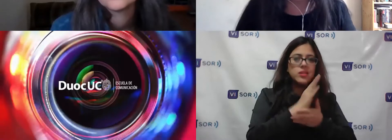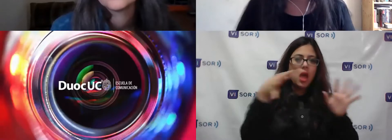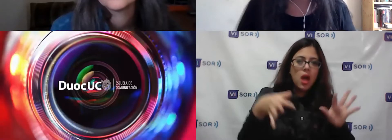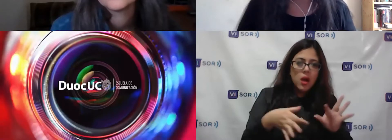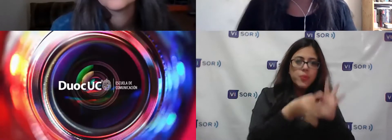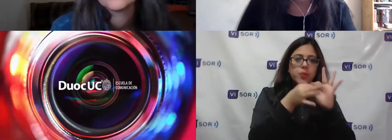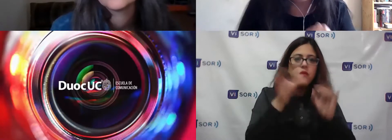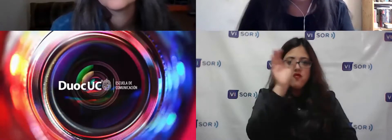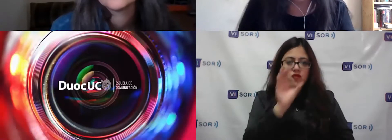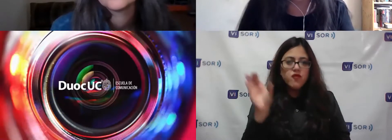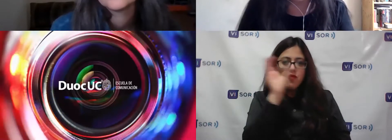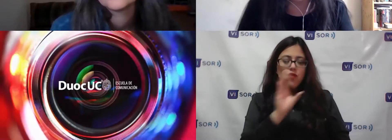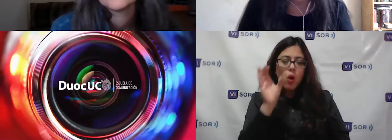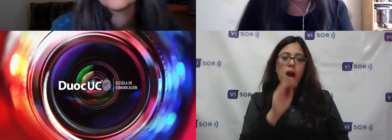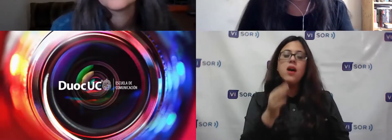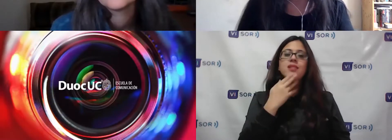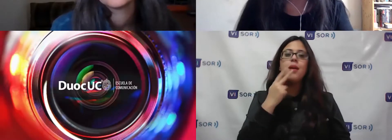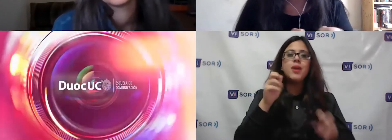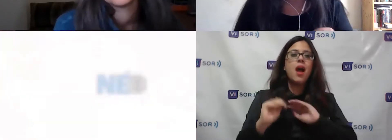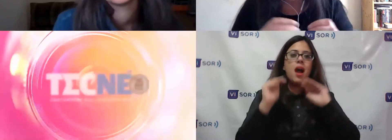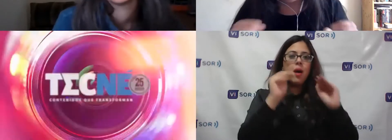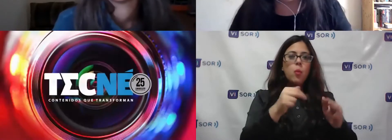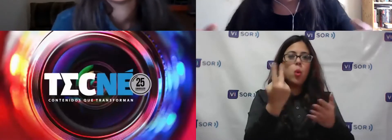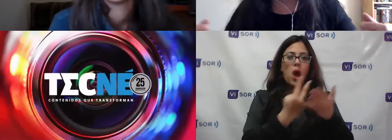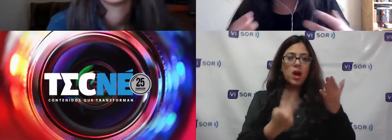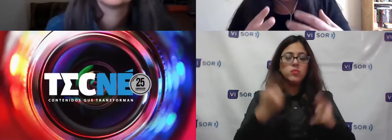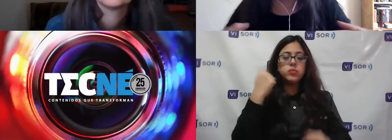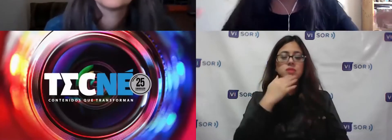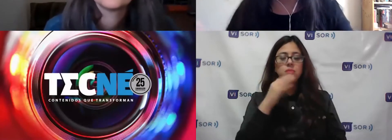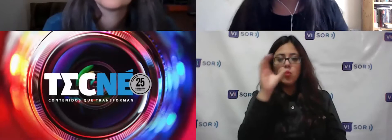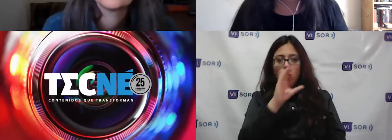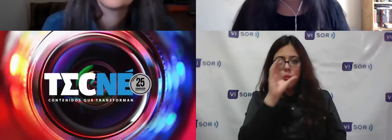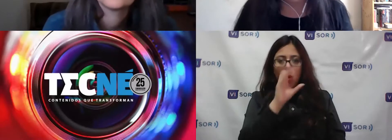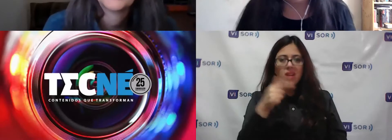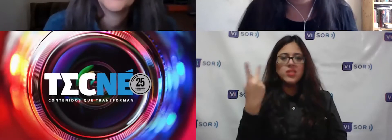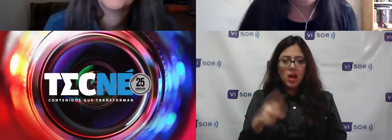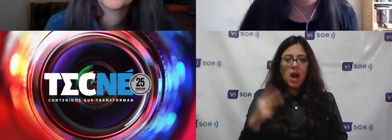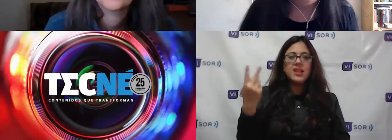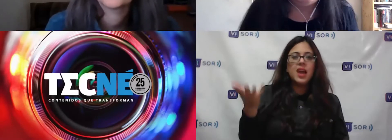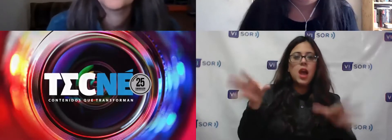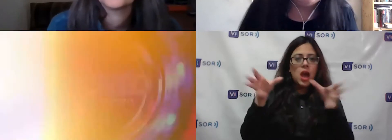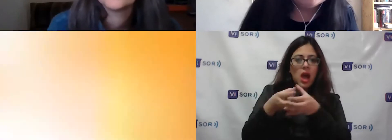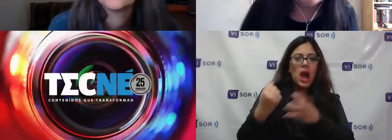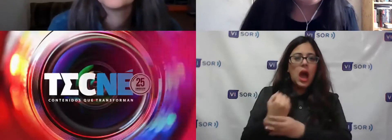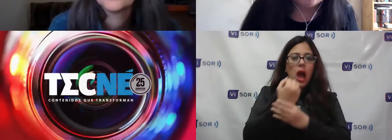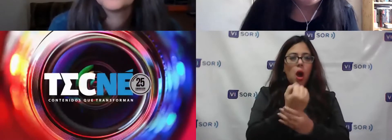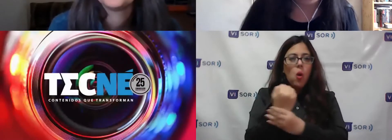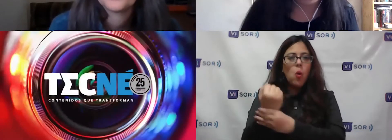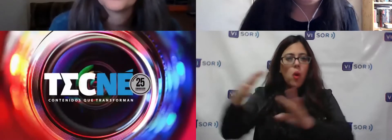en ciertos sobre todo el apoyo artístico pero eso también es ir buscando esas pares esos sean alianzas